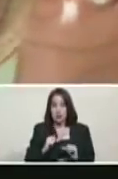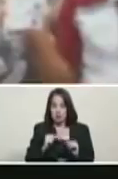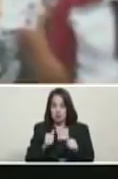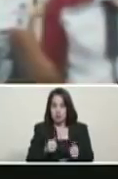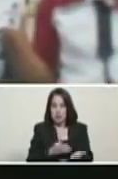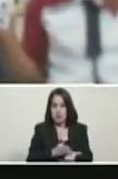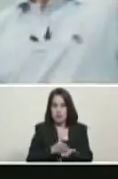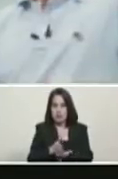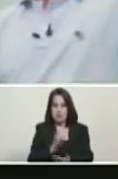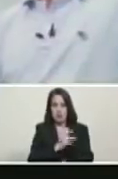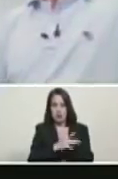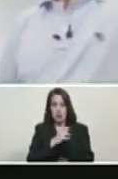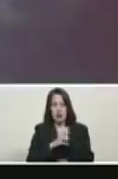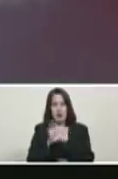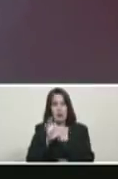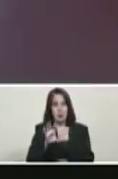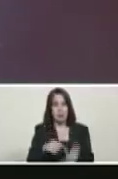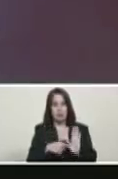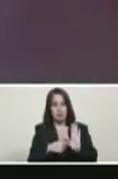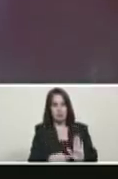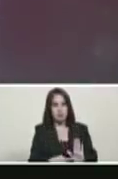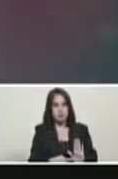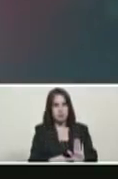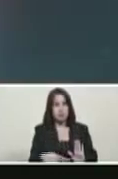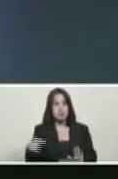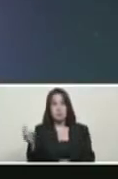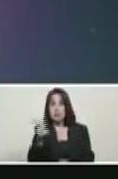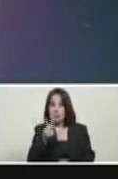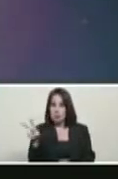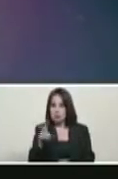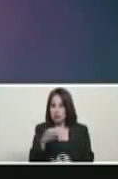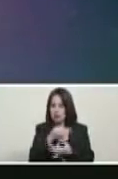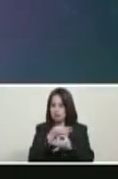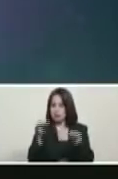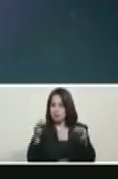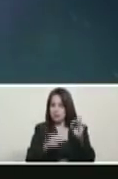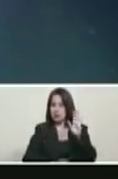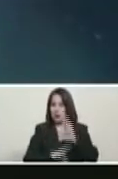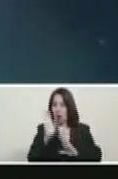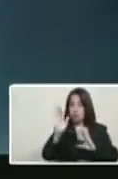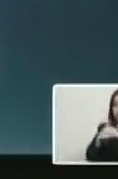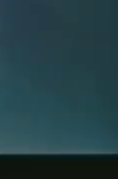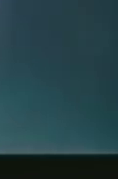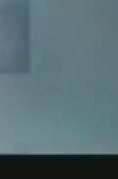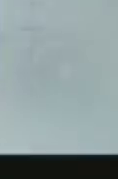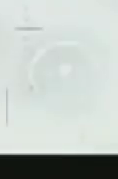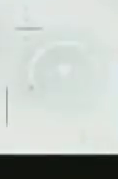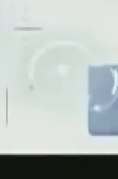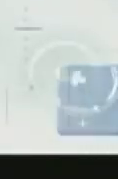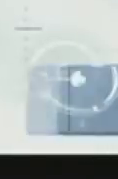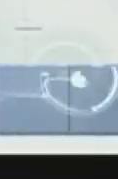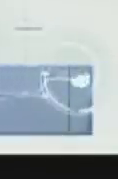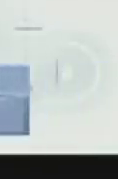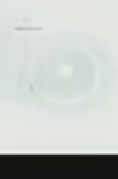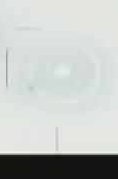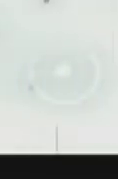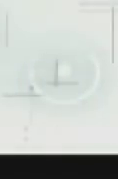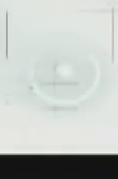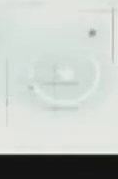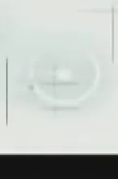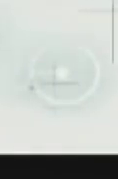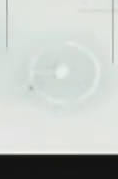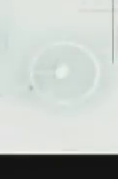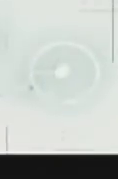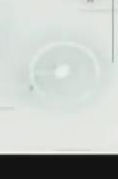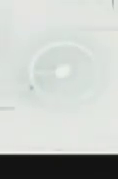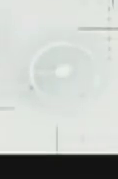del carnet de la patria, Venezuela está a la vanguardia en la aplicación de un sistema tecnológico